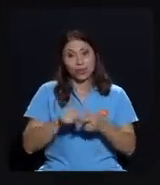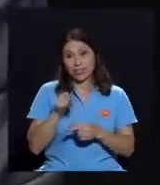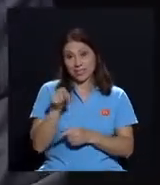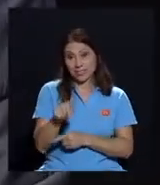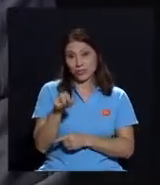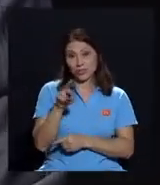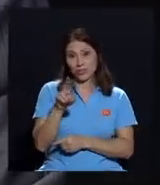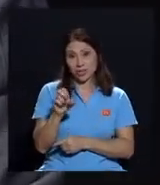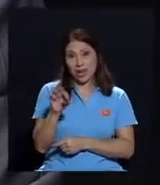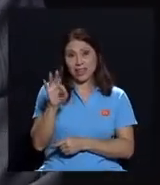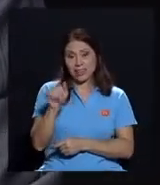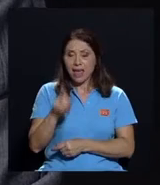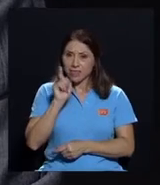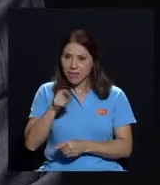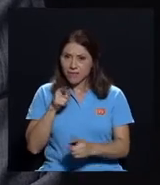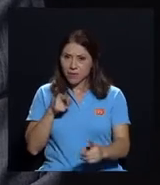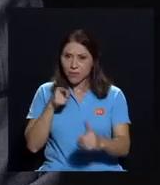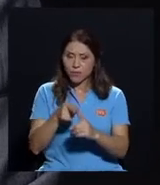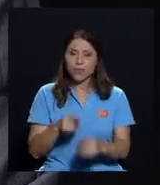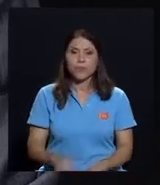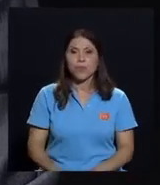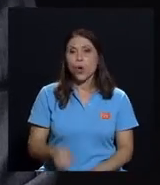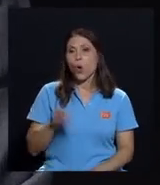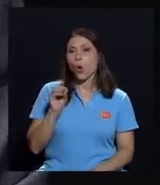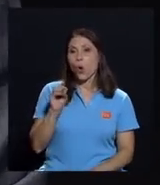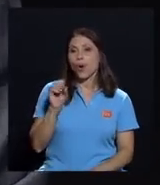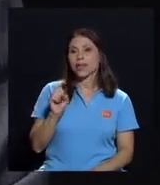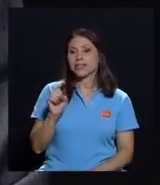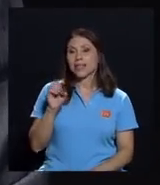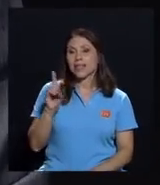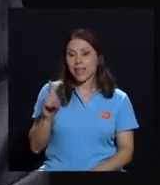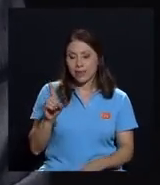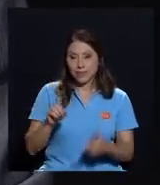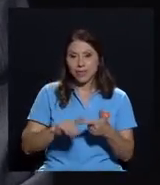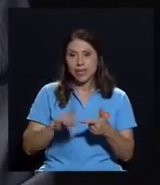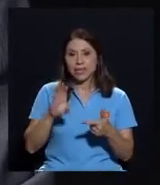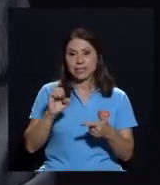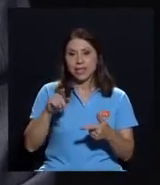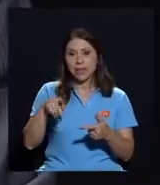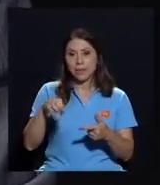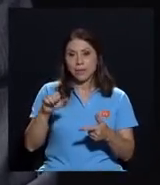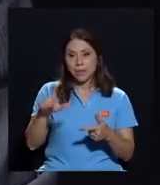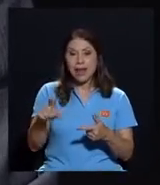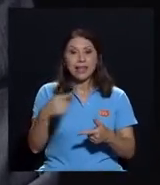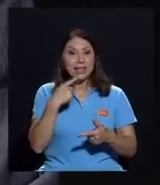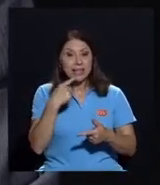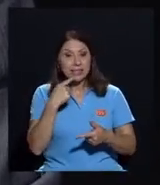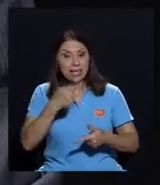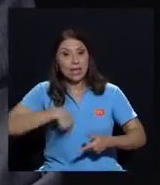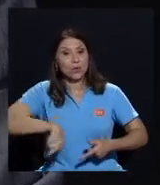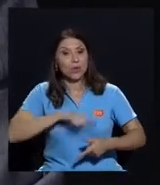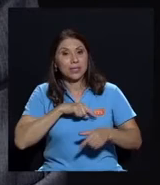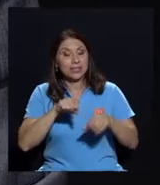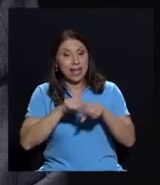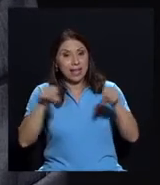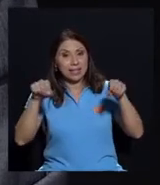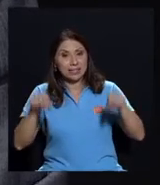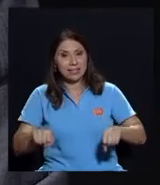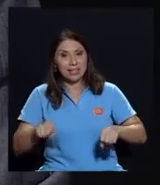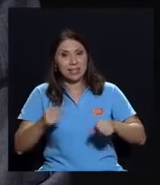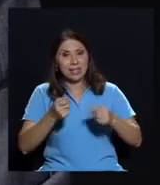dirección a diversos estudios de la oecd cepal indican que la estructura tributaria nuestra es regresiva